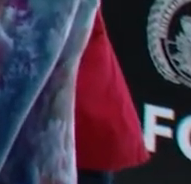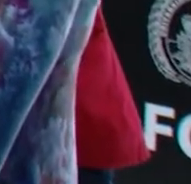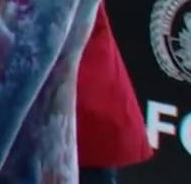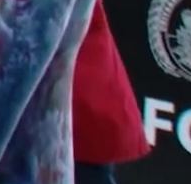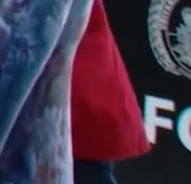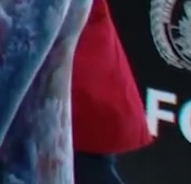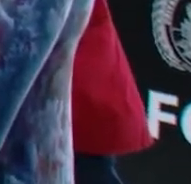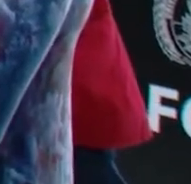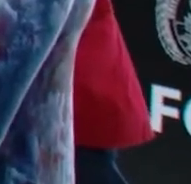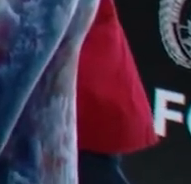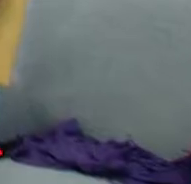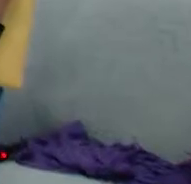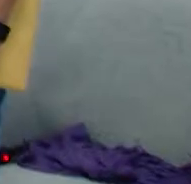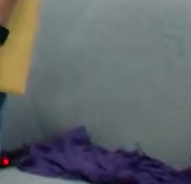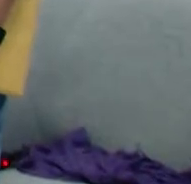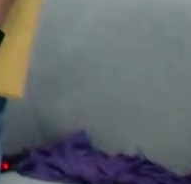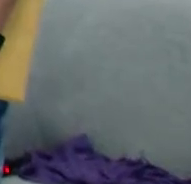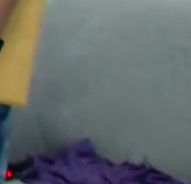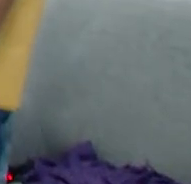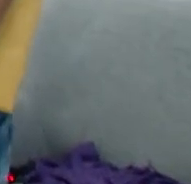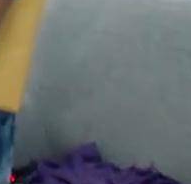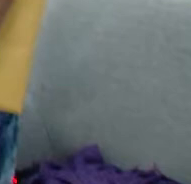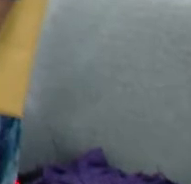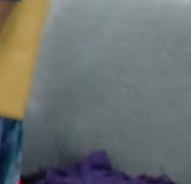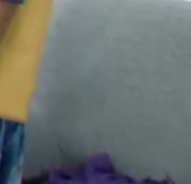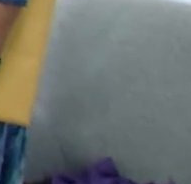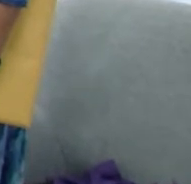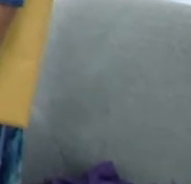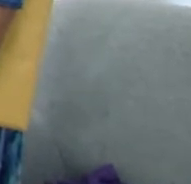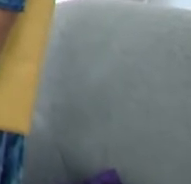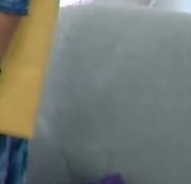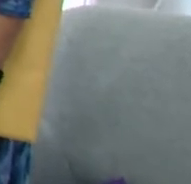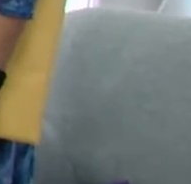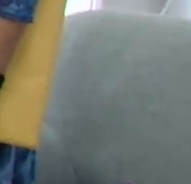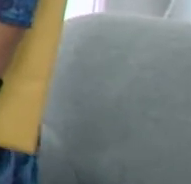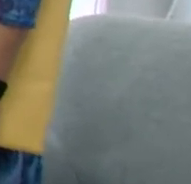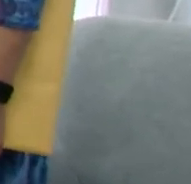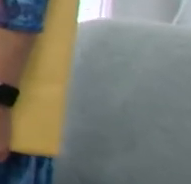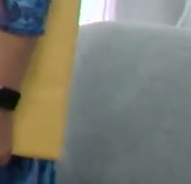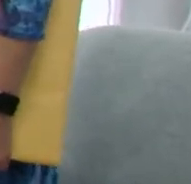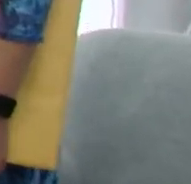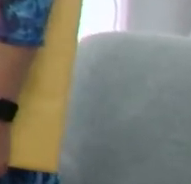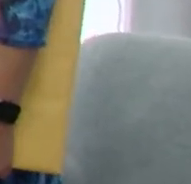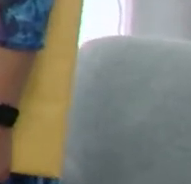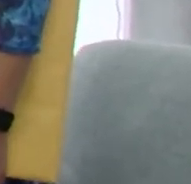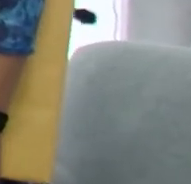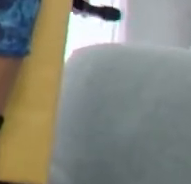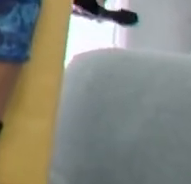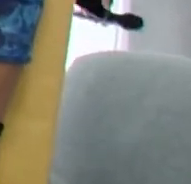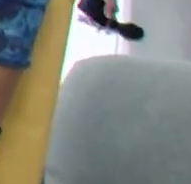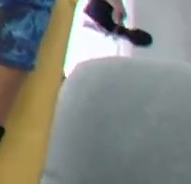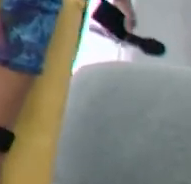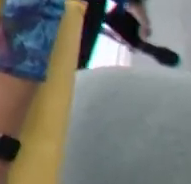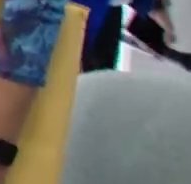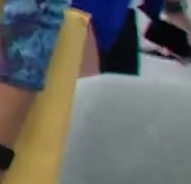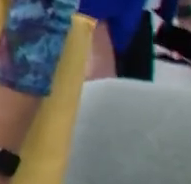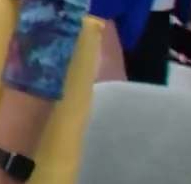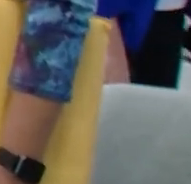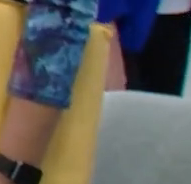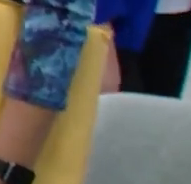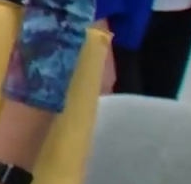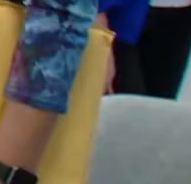En su primera visita al país, Angela Davis recalcó desde la experiencia de la coyuntura política actual de Estados Unidos